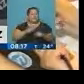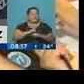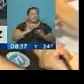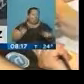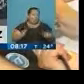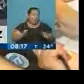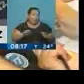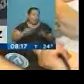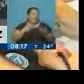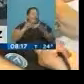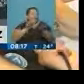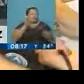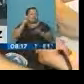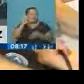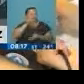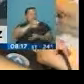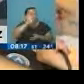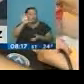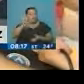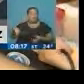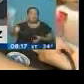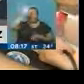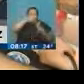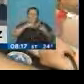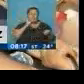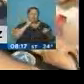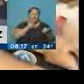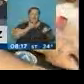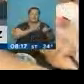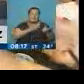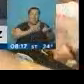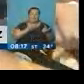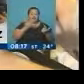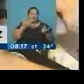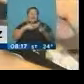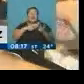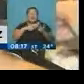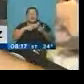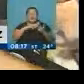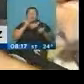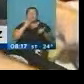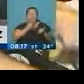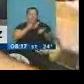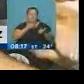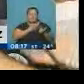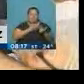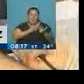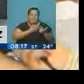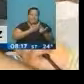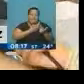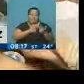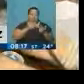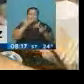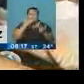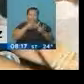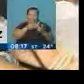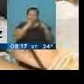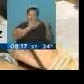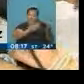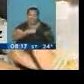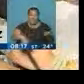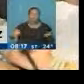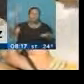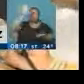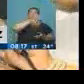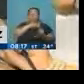injusto, que beneficie solamente a 3 provincias, que serían San Luis, Santa Fe y la provincia de San Luis, Santa Fe y la provincia de Córdoba, sino